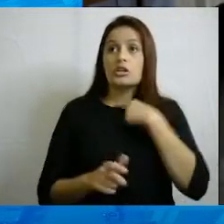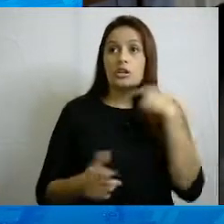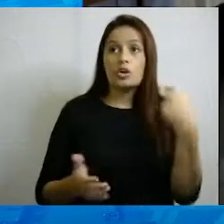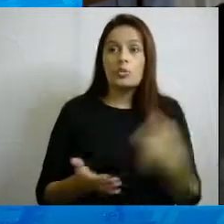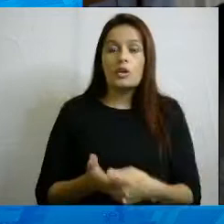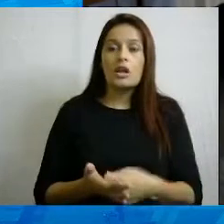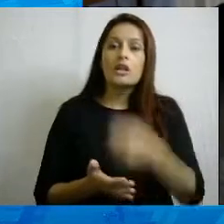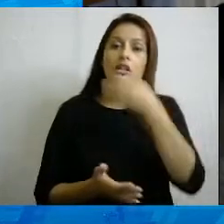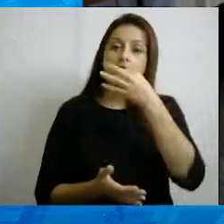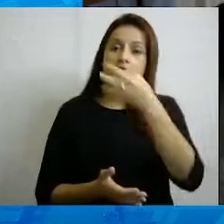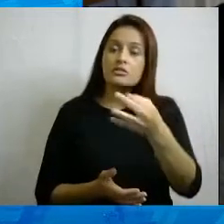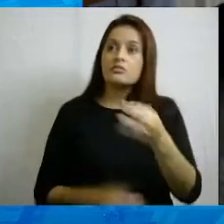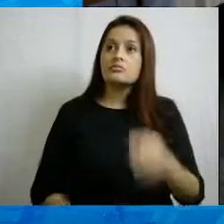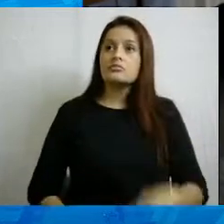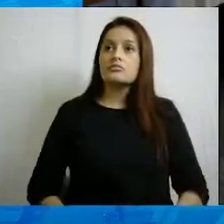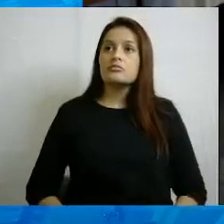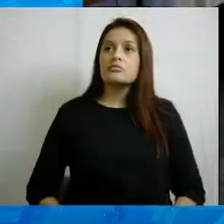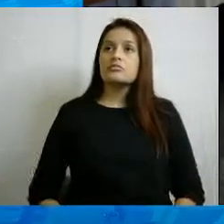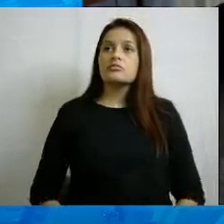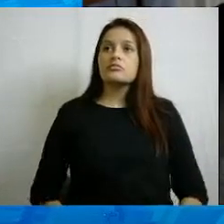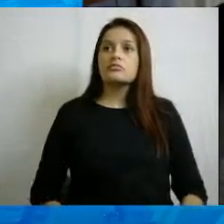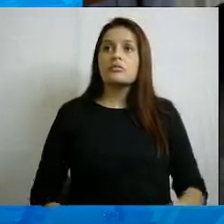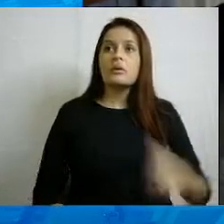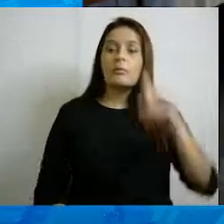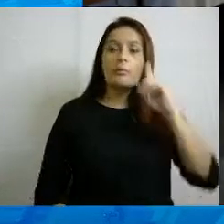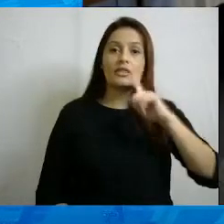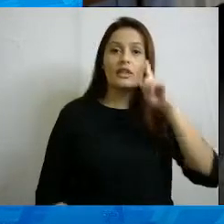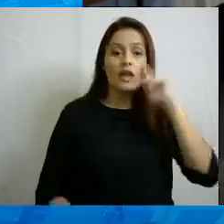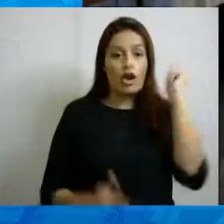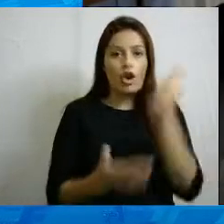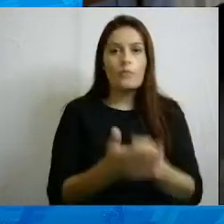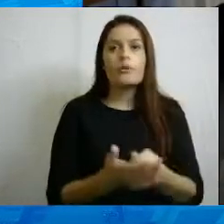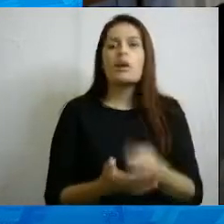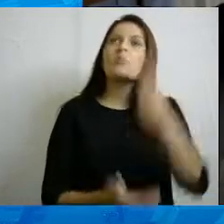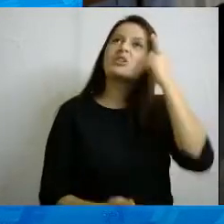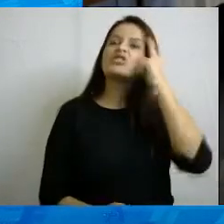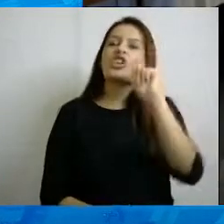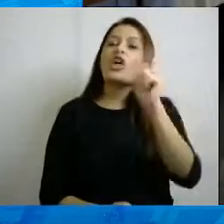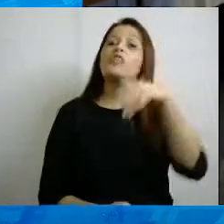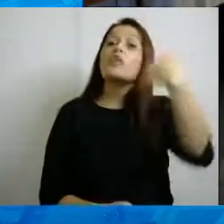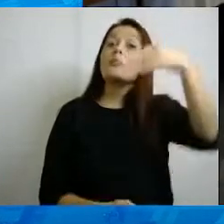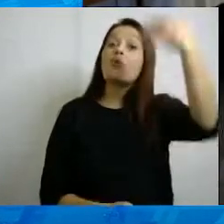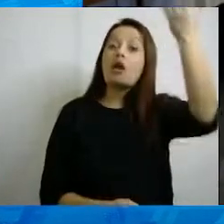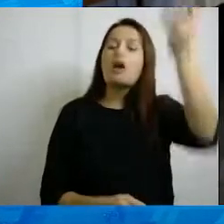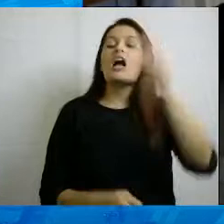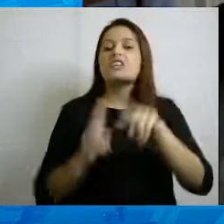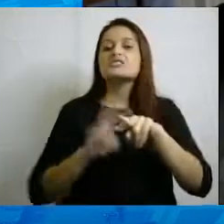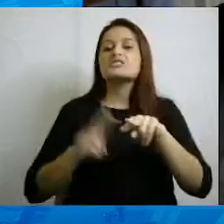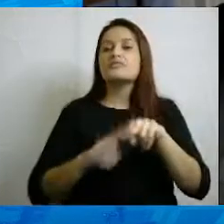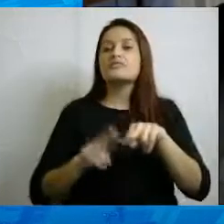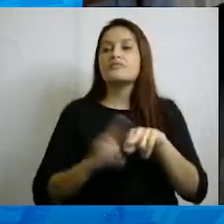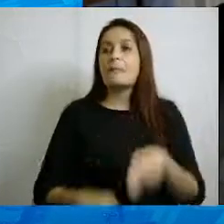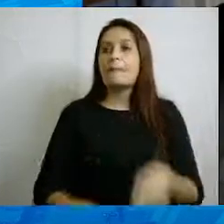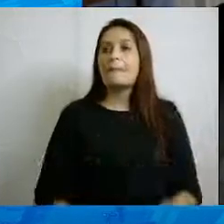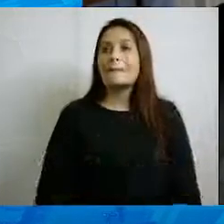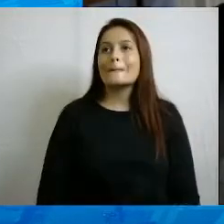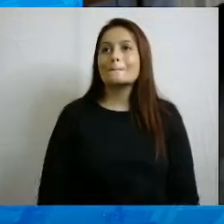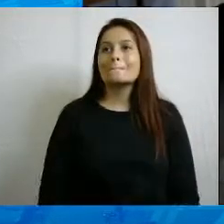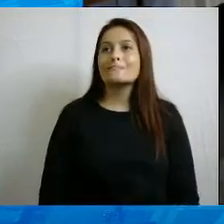dicen, como dice la alcaldesa, se compra una mentira. Porque la gente dice, no, pero si, cuando estuvimos ahí, la gente dice, no, pero en